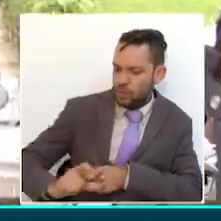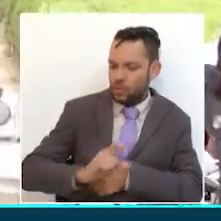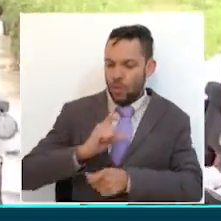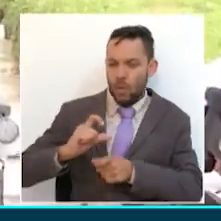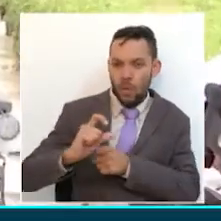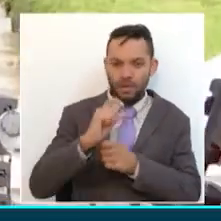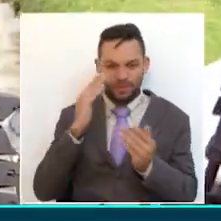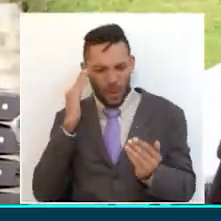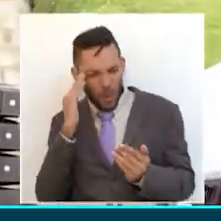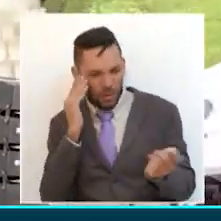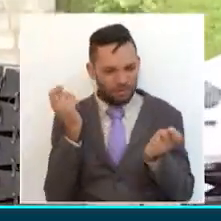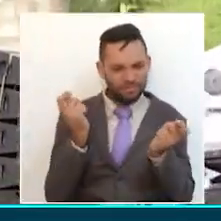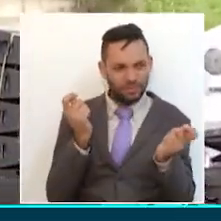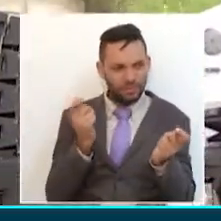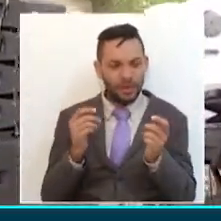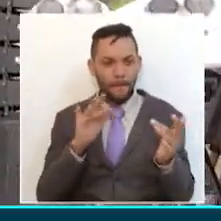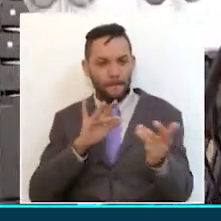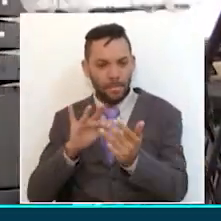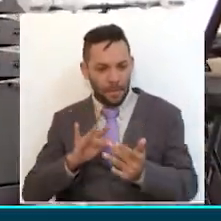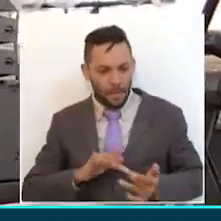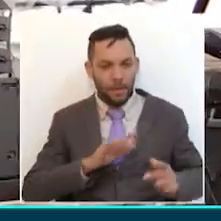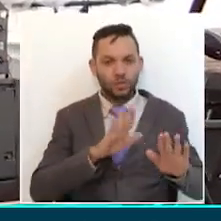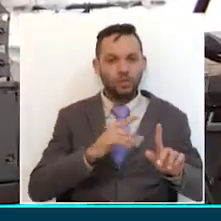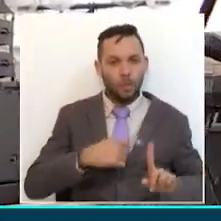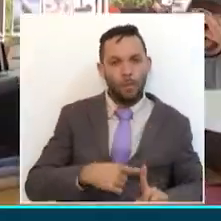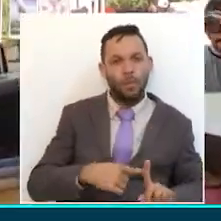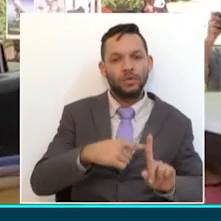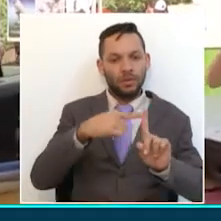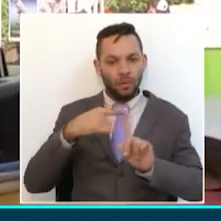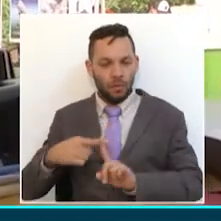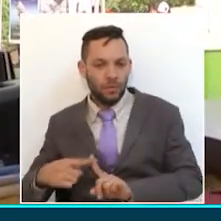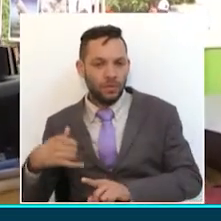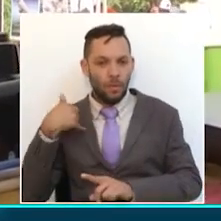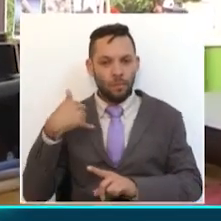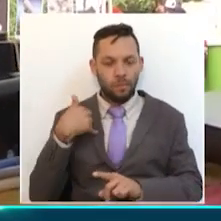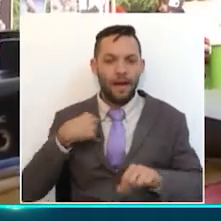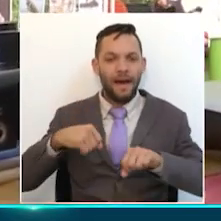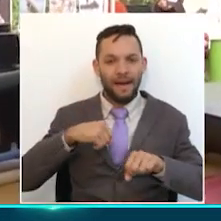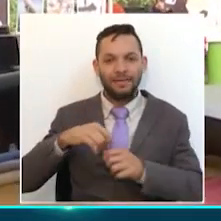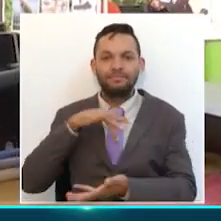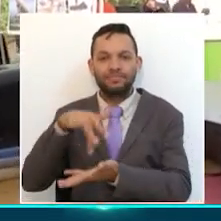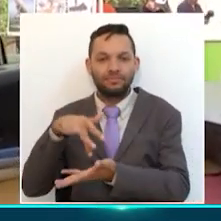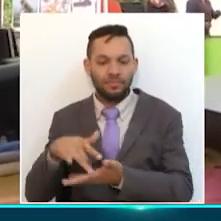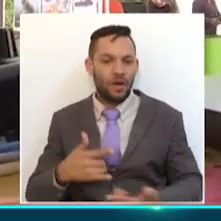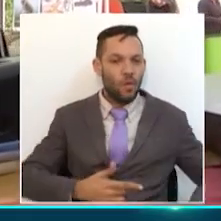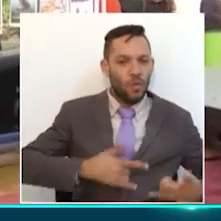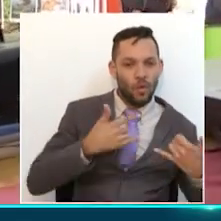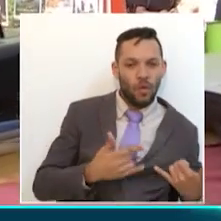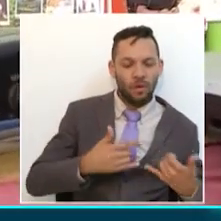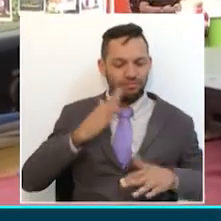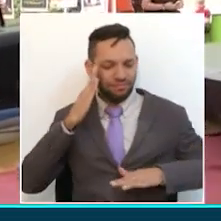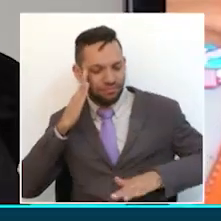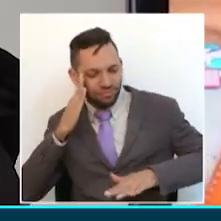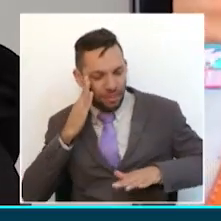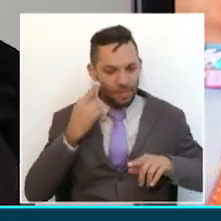conciencia ciudadana que busca generar un impacto positivo en los jóvenes que son partícipes de actividades de rock, rap o